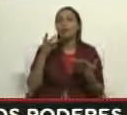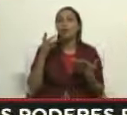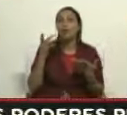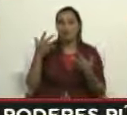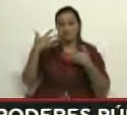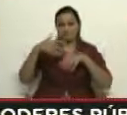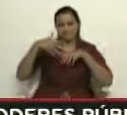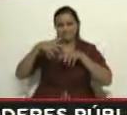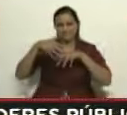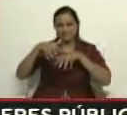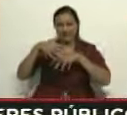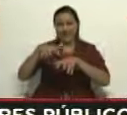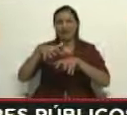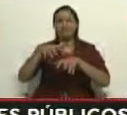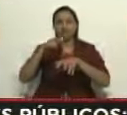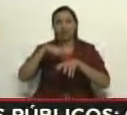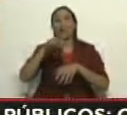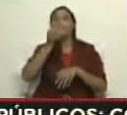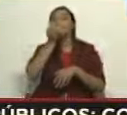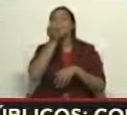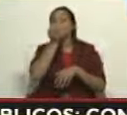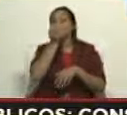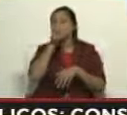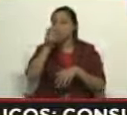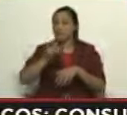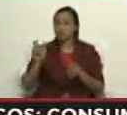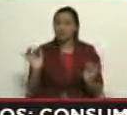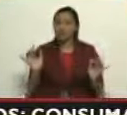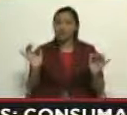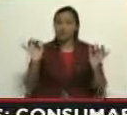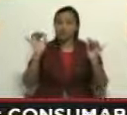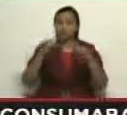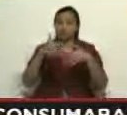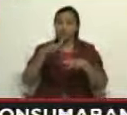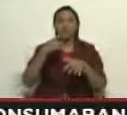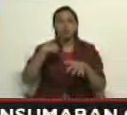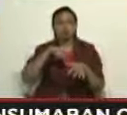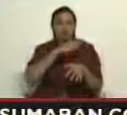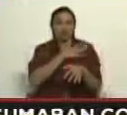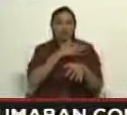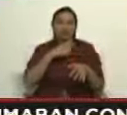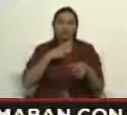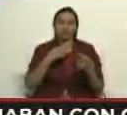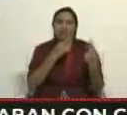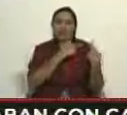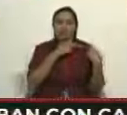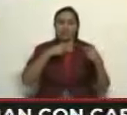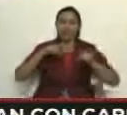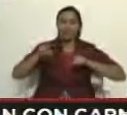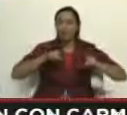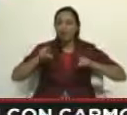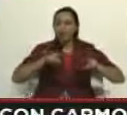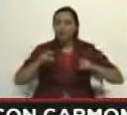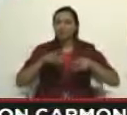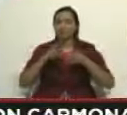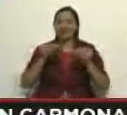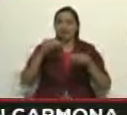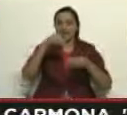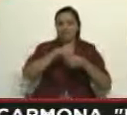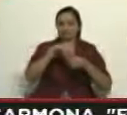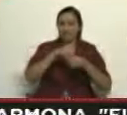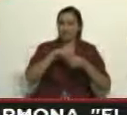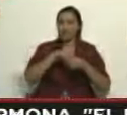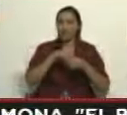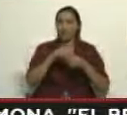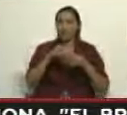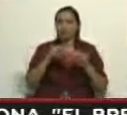frente al Palacio de Miraflores, nosotros nos encargábamos de la logística interna,